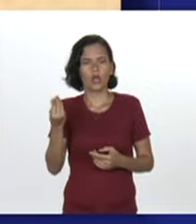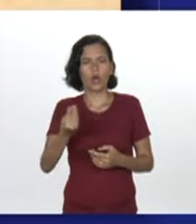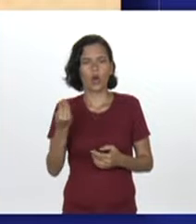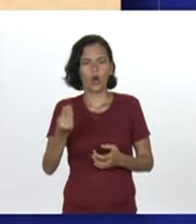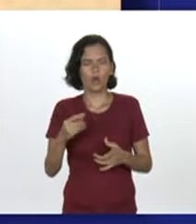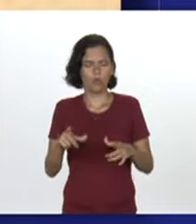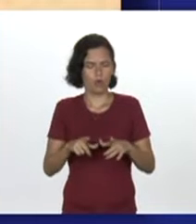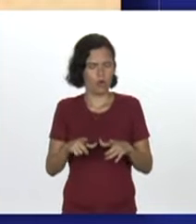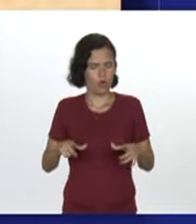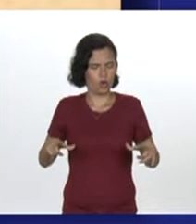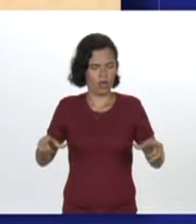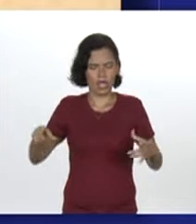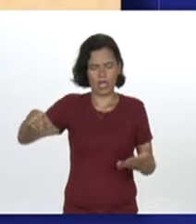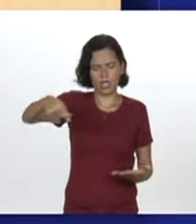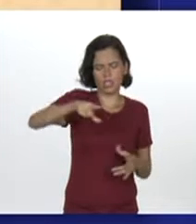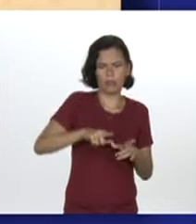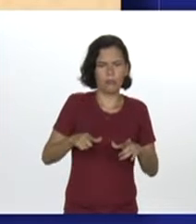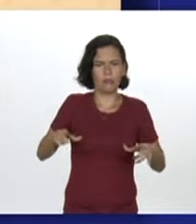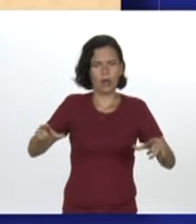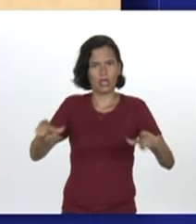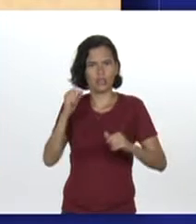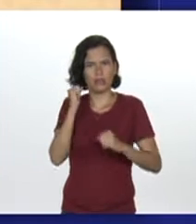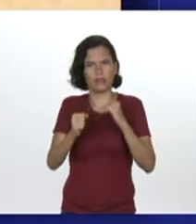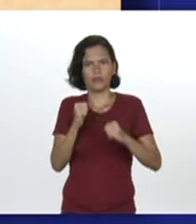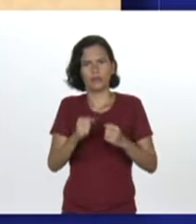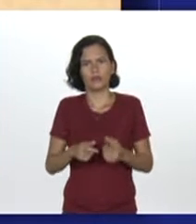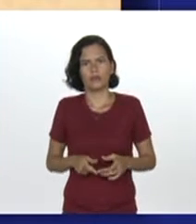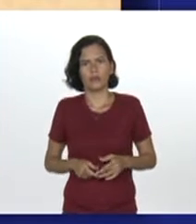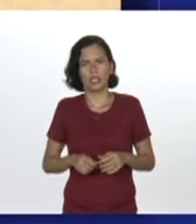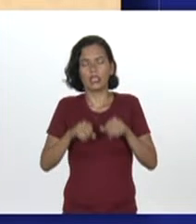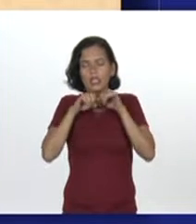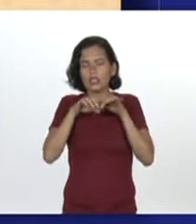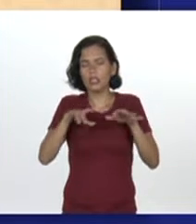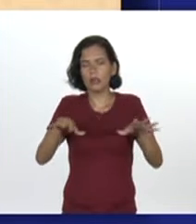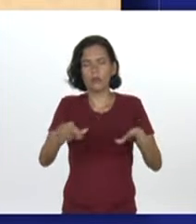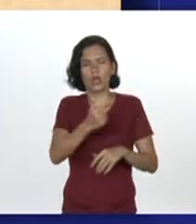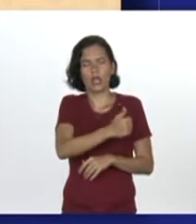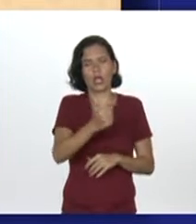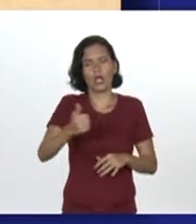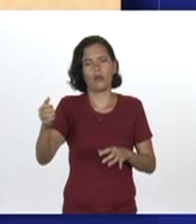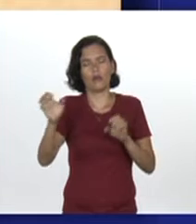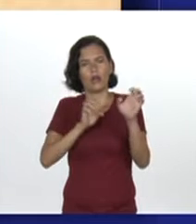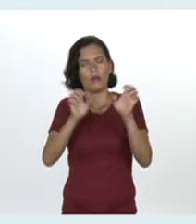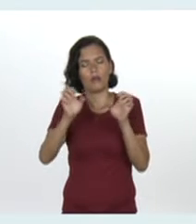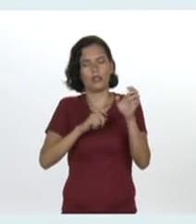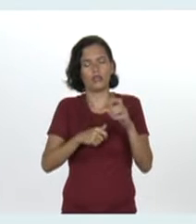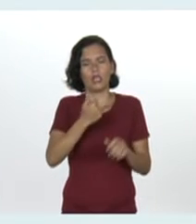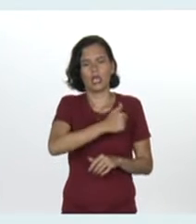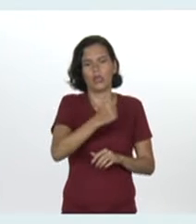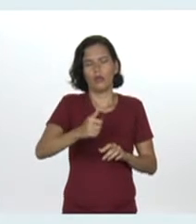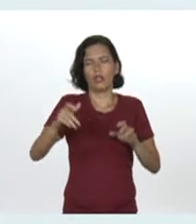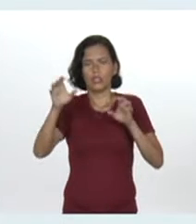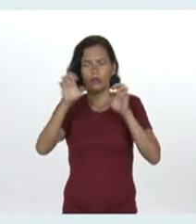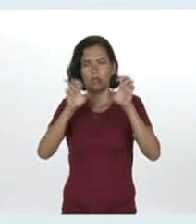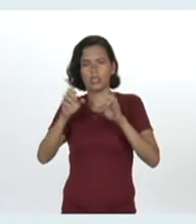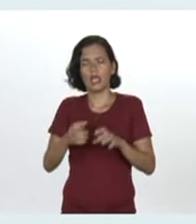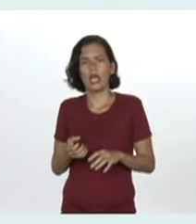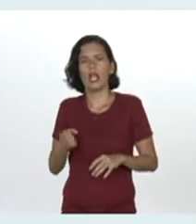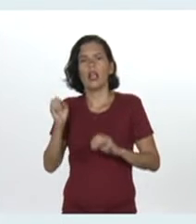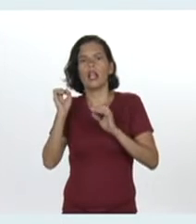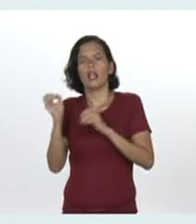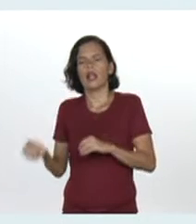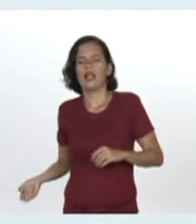un estadio o cómo el espacio de atletismo se ve distribuido en cada una de las pruebas. Cada una de estas pruebas, ya sean